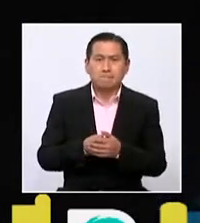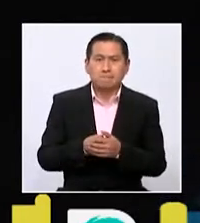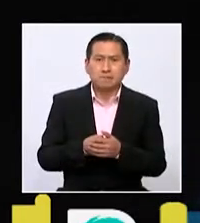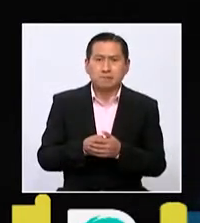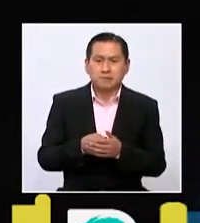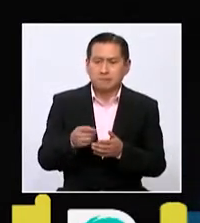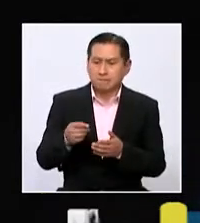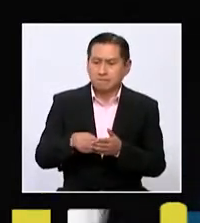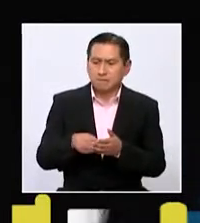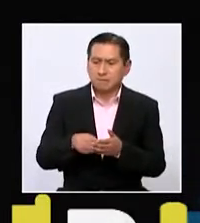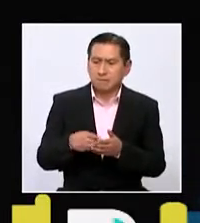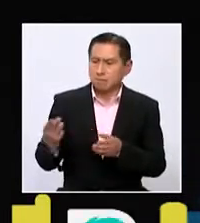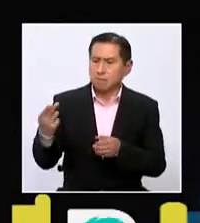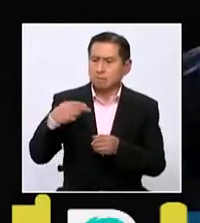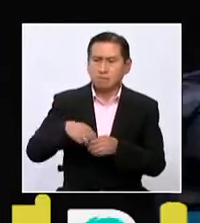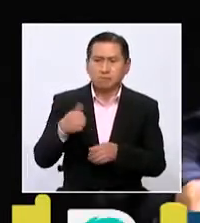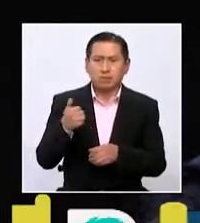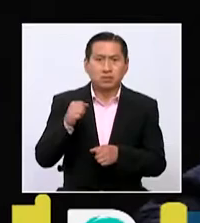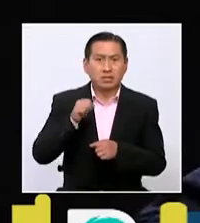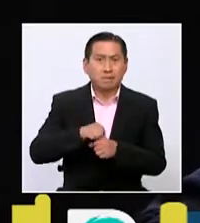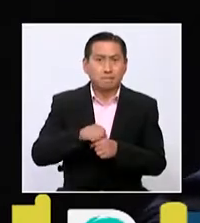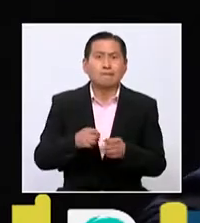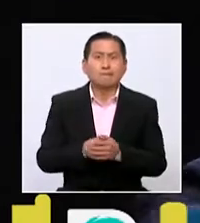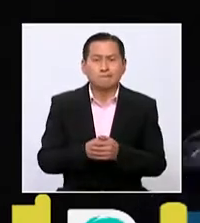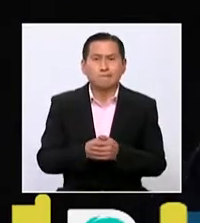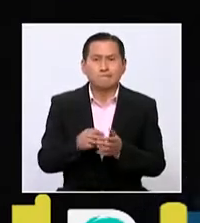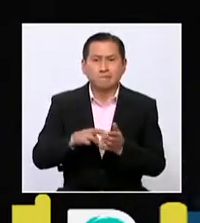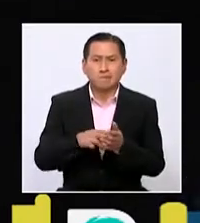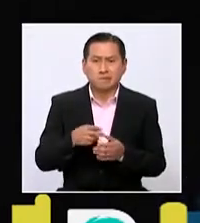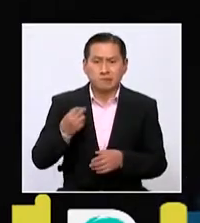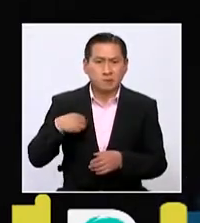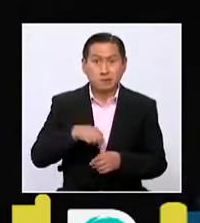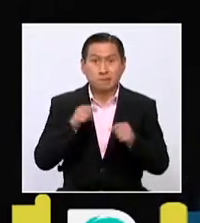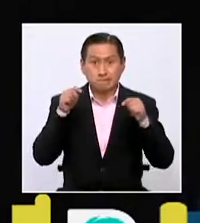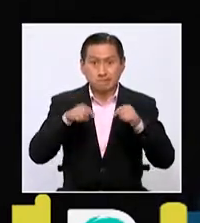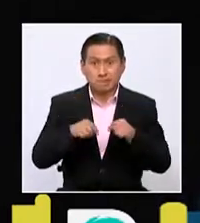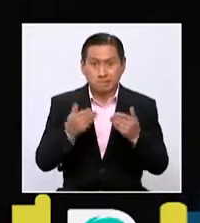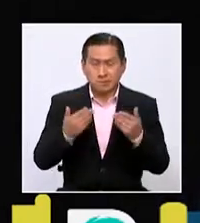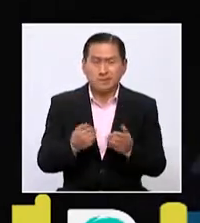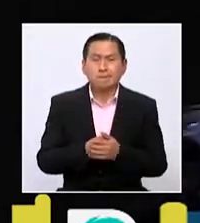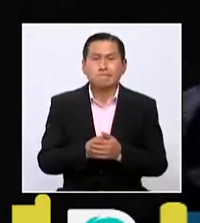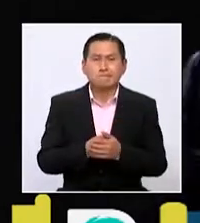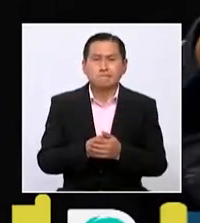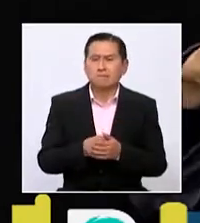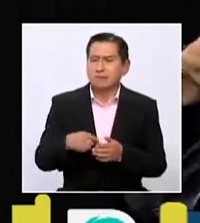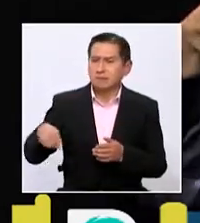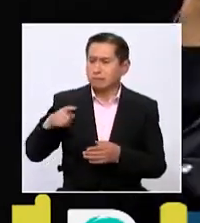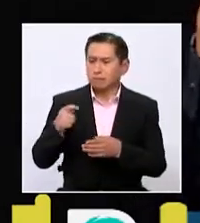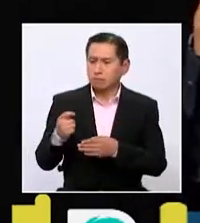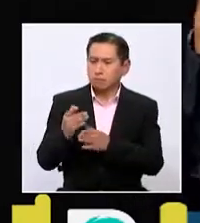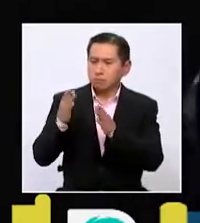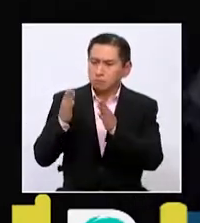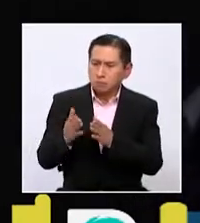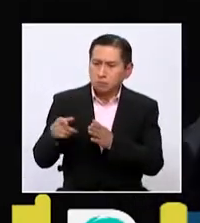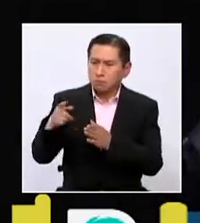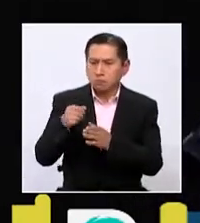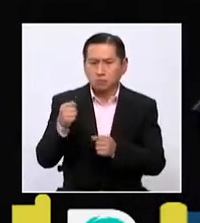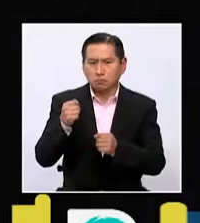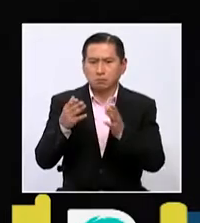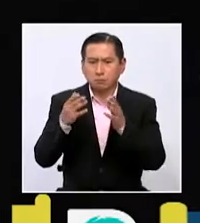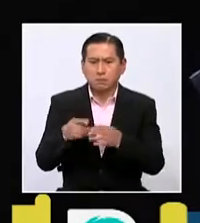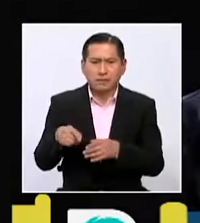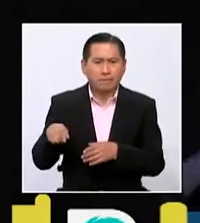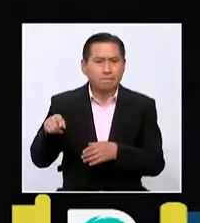generas 10 empleos. Uh-huh. Es decir, si nosotros acá actualmente, entre técnicos,